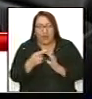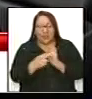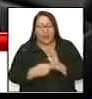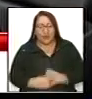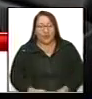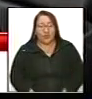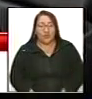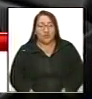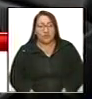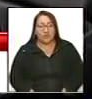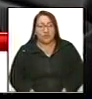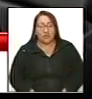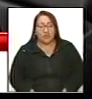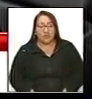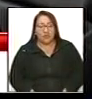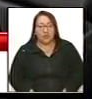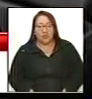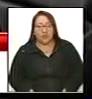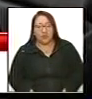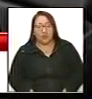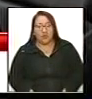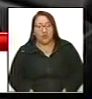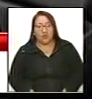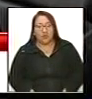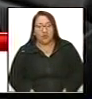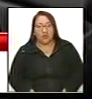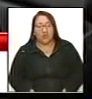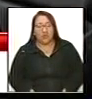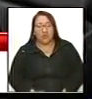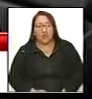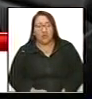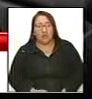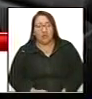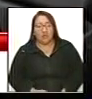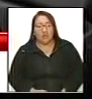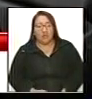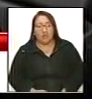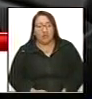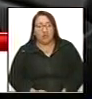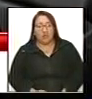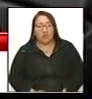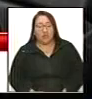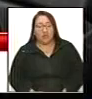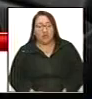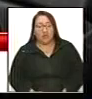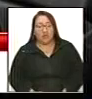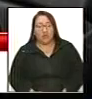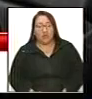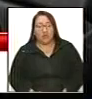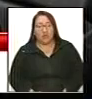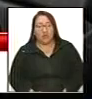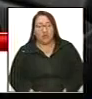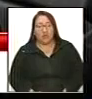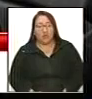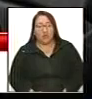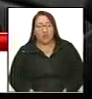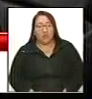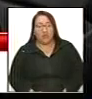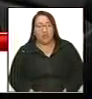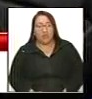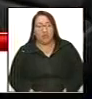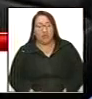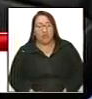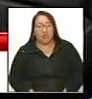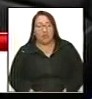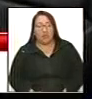resolución que emite la administración, y la parte que ha sido desfavorecida y considera sus intereses puede impugnar o se encuentra